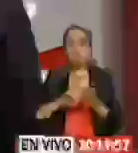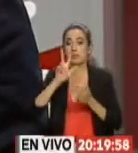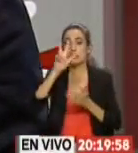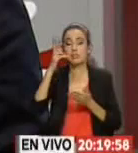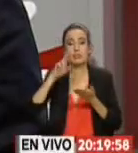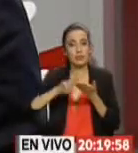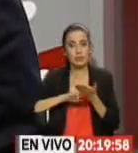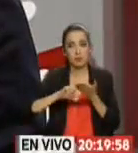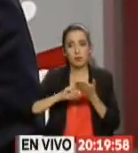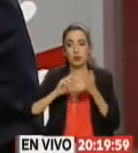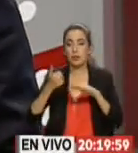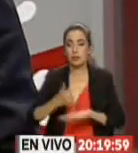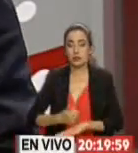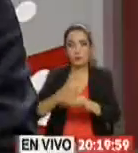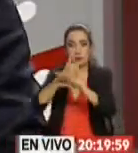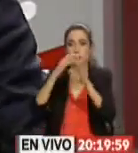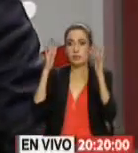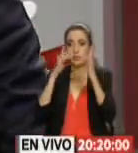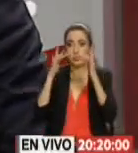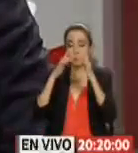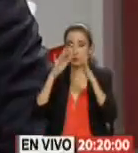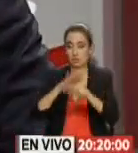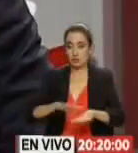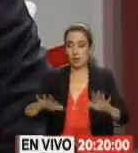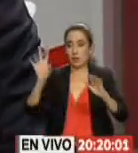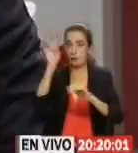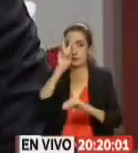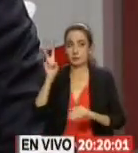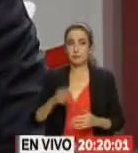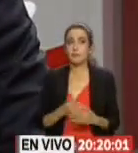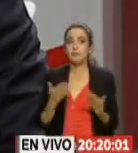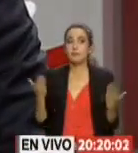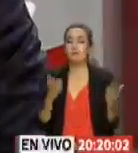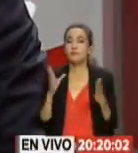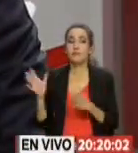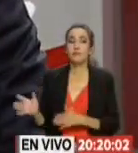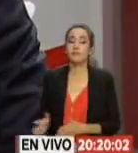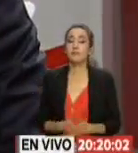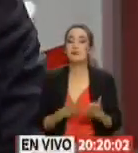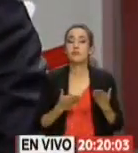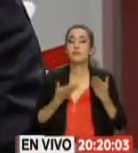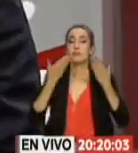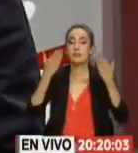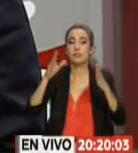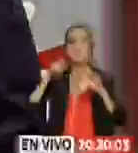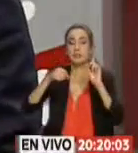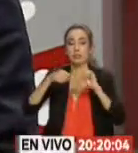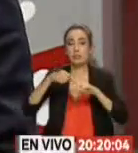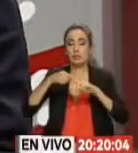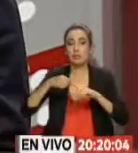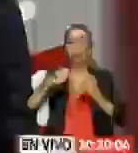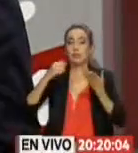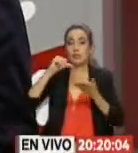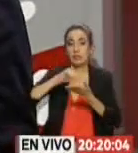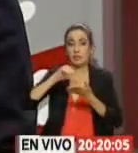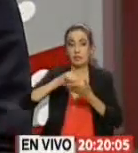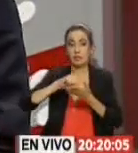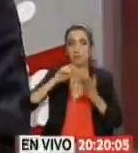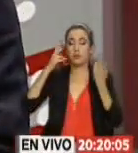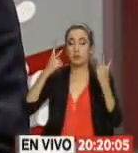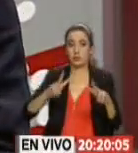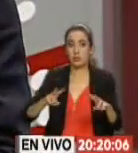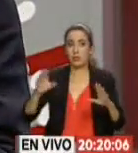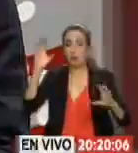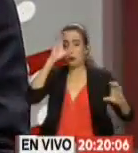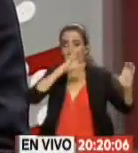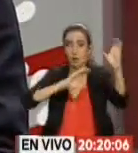reunión del Grupo Internacional de Contacto sobre Venezuela, evento que se llevará a cabo aquí en la ciudad de Quito y donde se buscará sobre